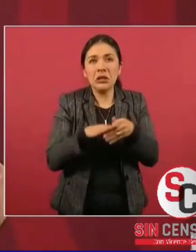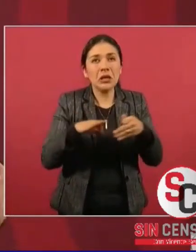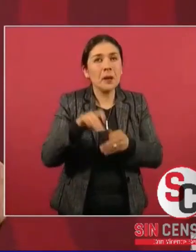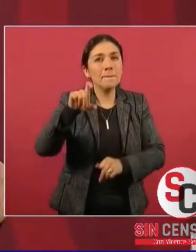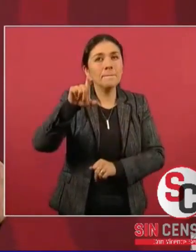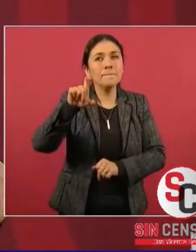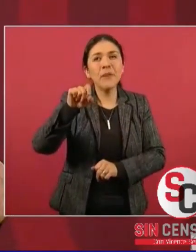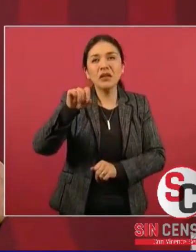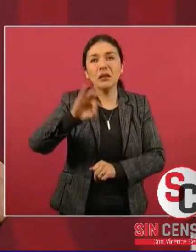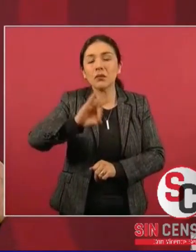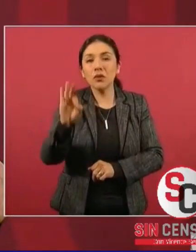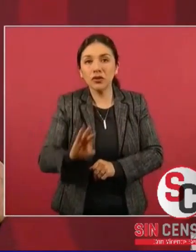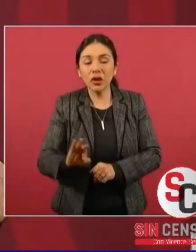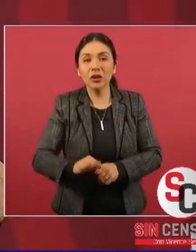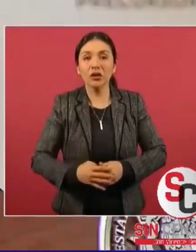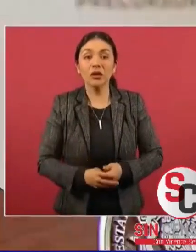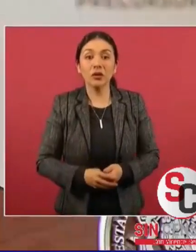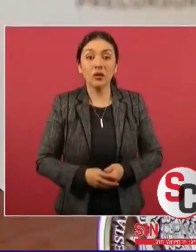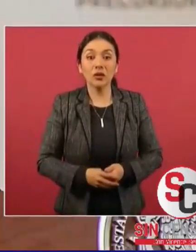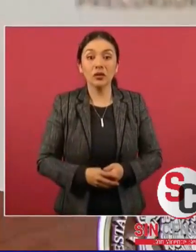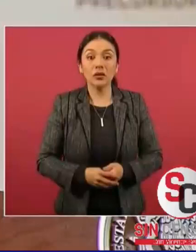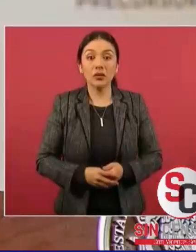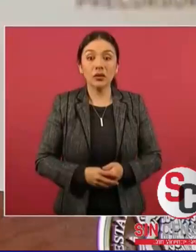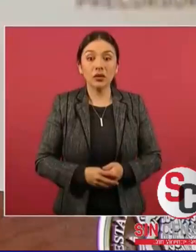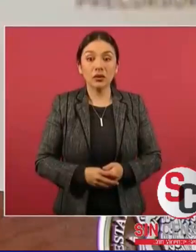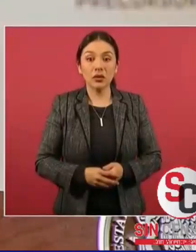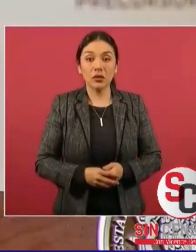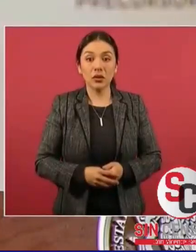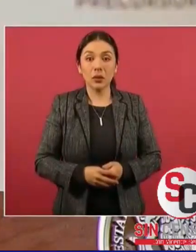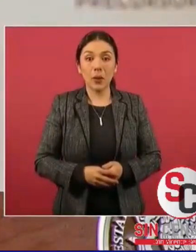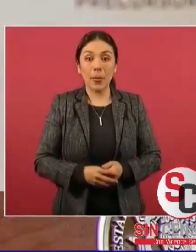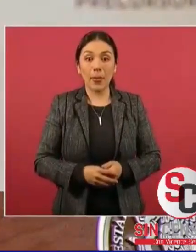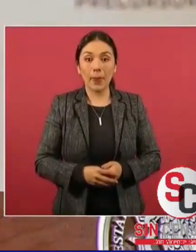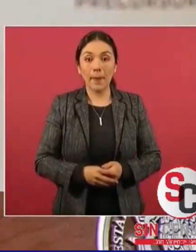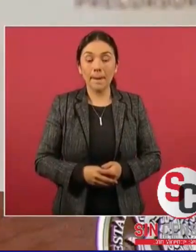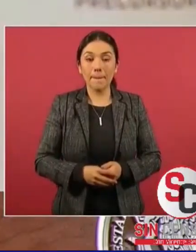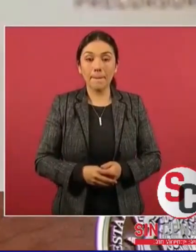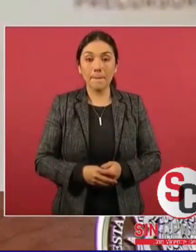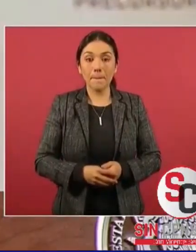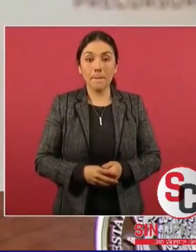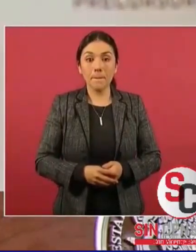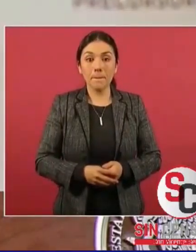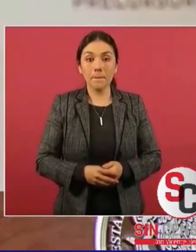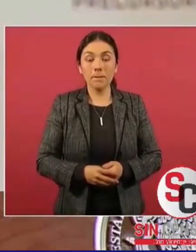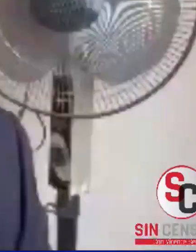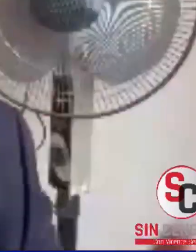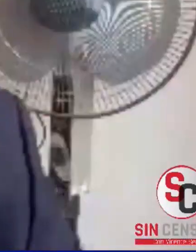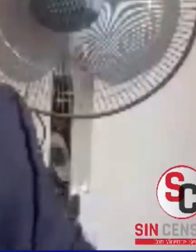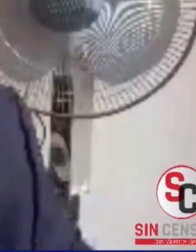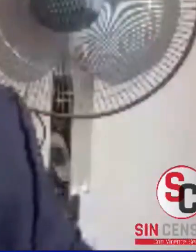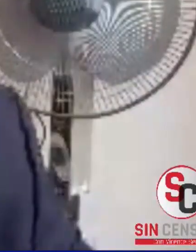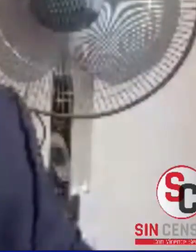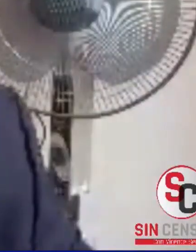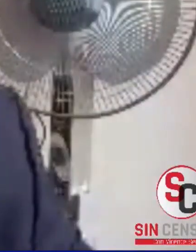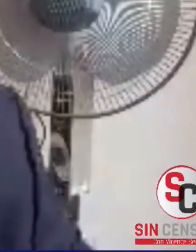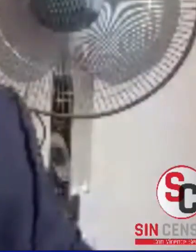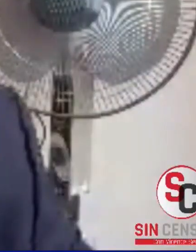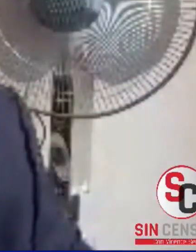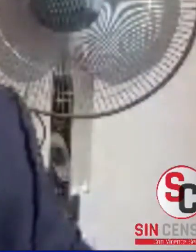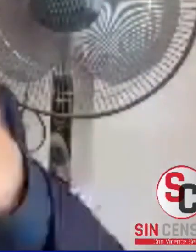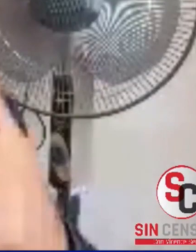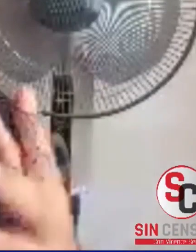cuarta transformación, nos llegaron al precio. Carambas, yo lo dije en